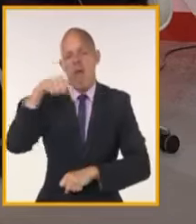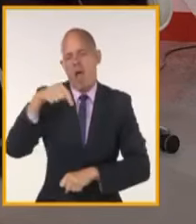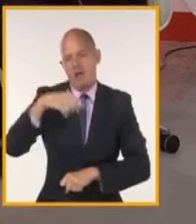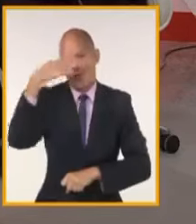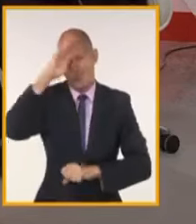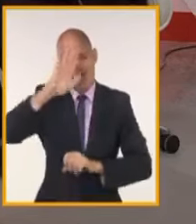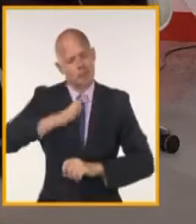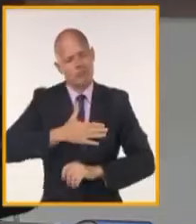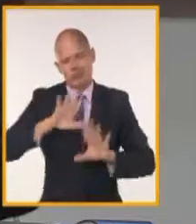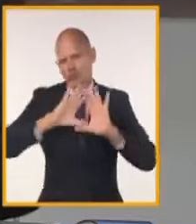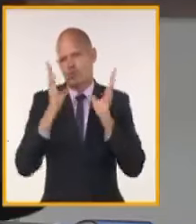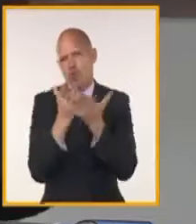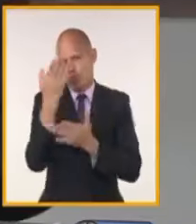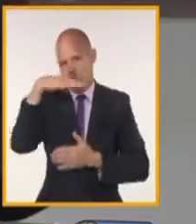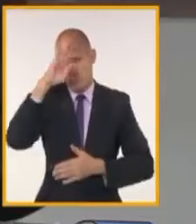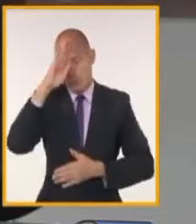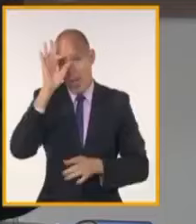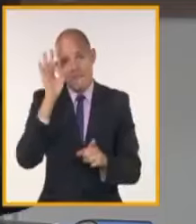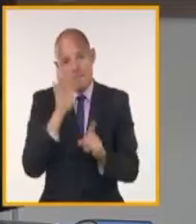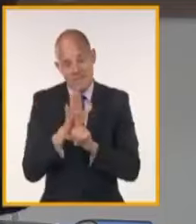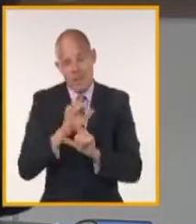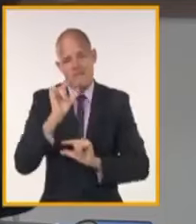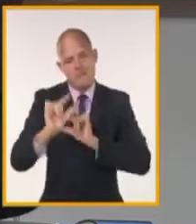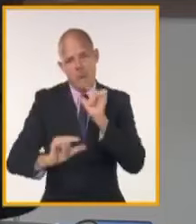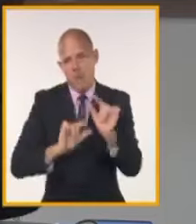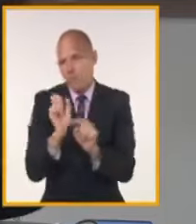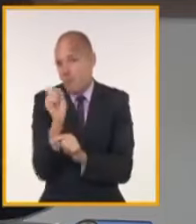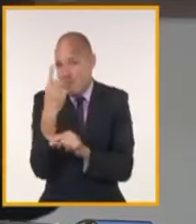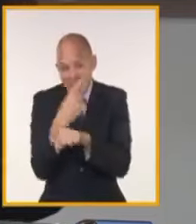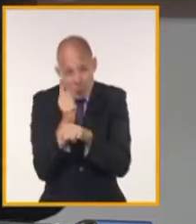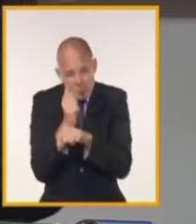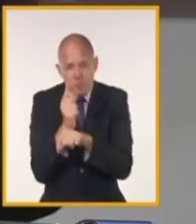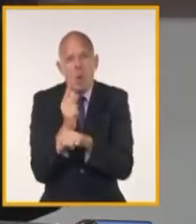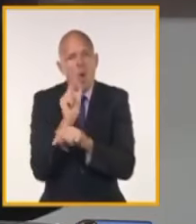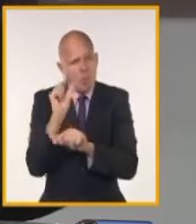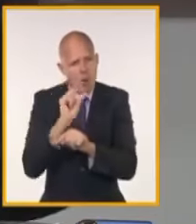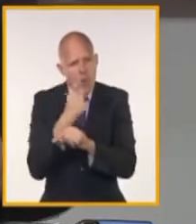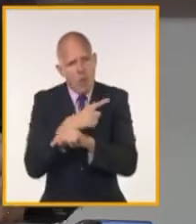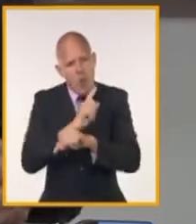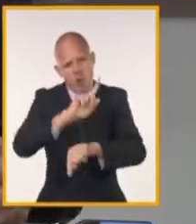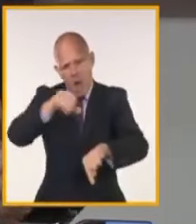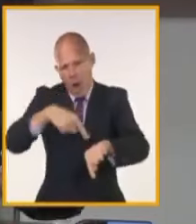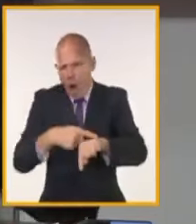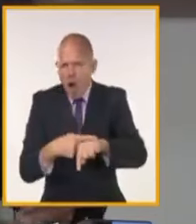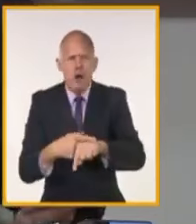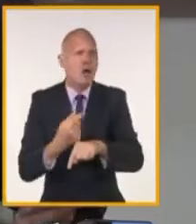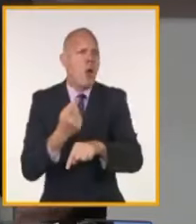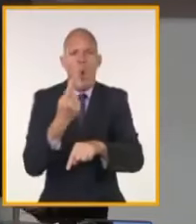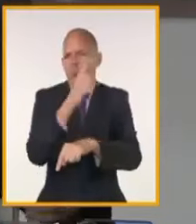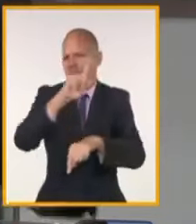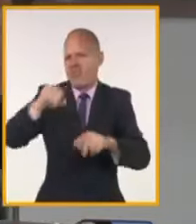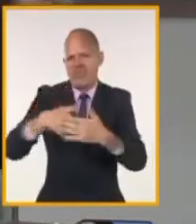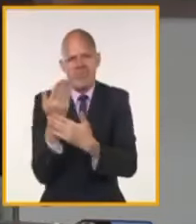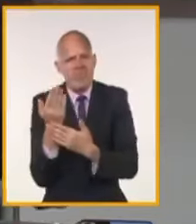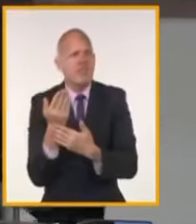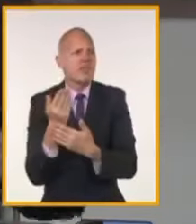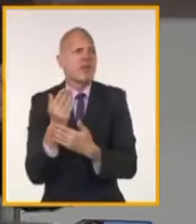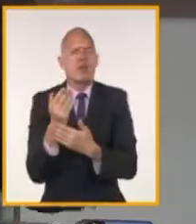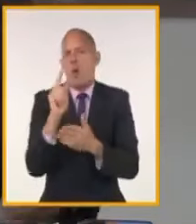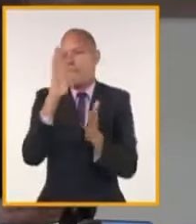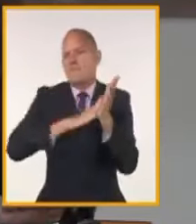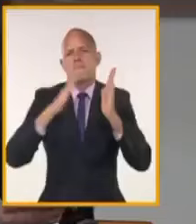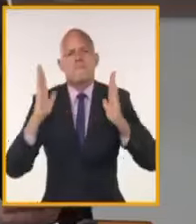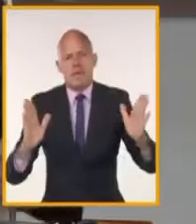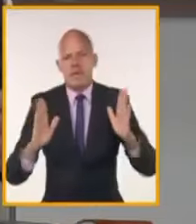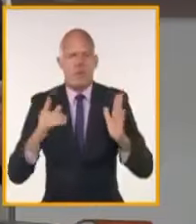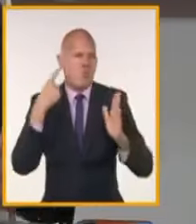meta y la misión es empezarlo a engordar será de un minuto pasaremos una hora después pasaremos é hasta que habrá un momento ya en que